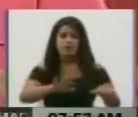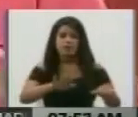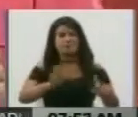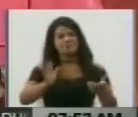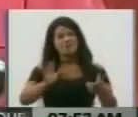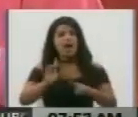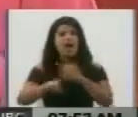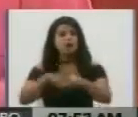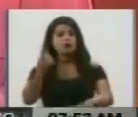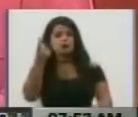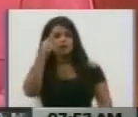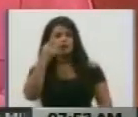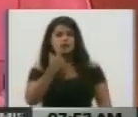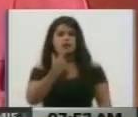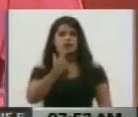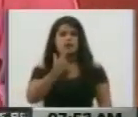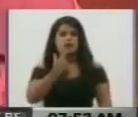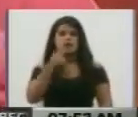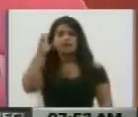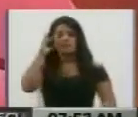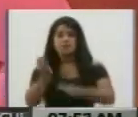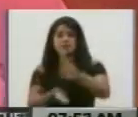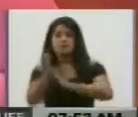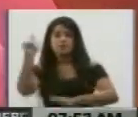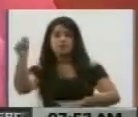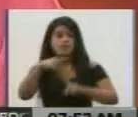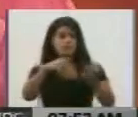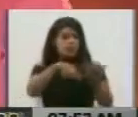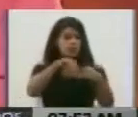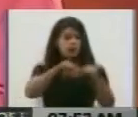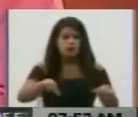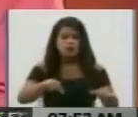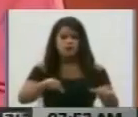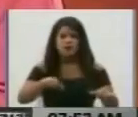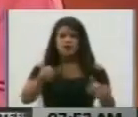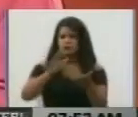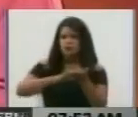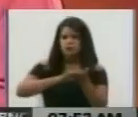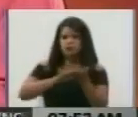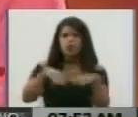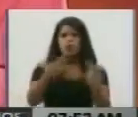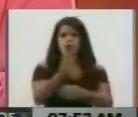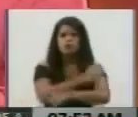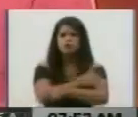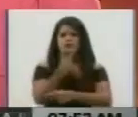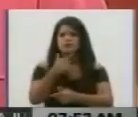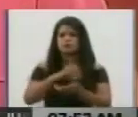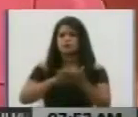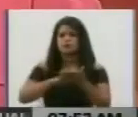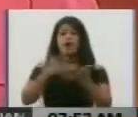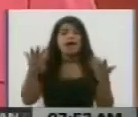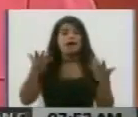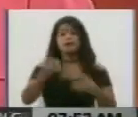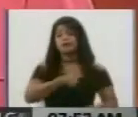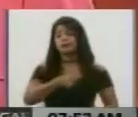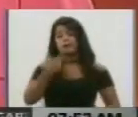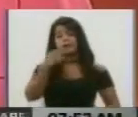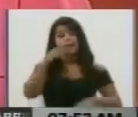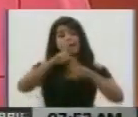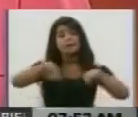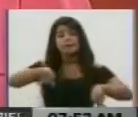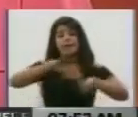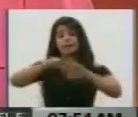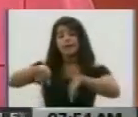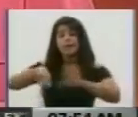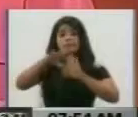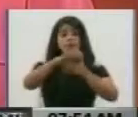cuenta de que Dilma se fue, pero la crisis queda. ¿Y cuál es la solución que la derecha va a tener a sus problemas? Eliminar el programa